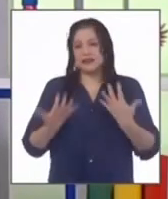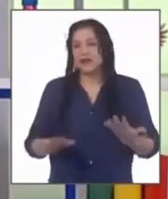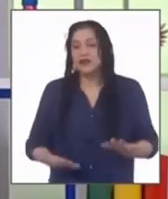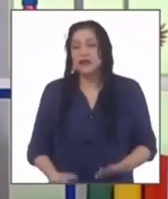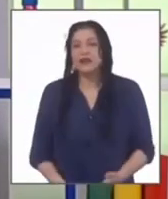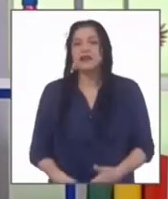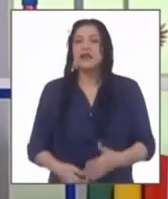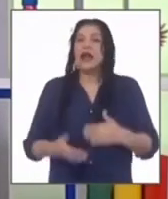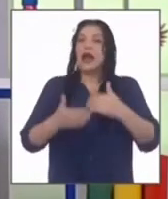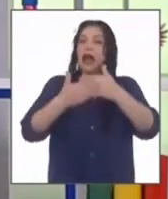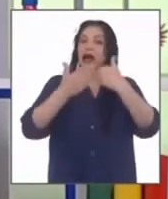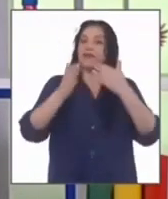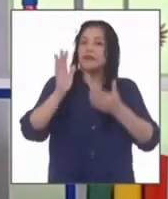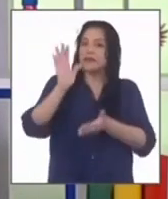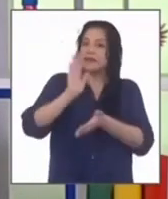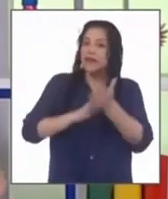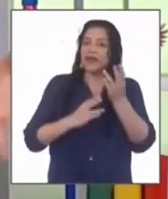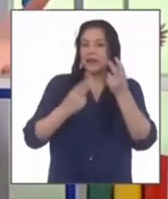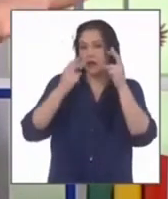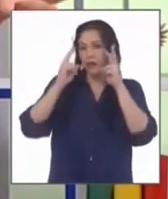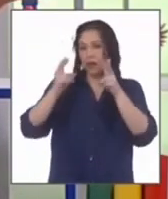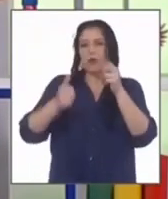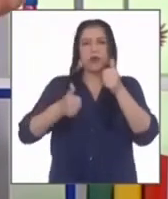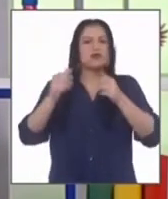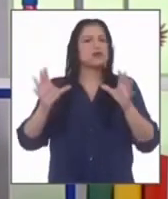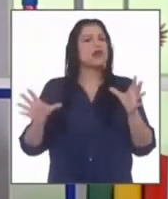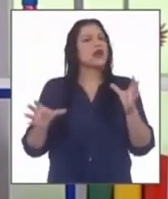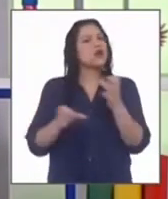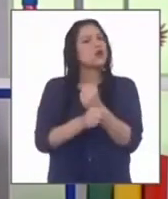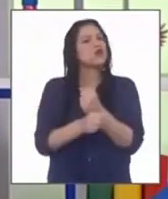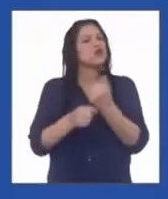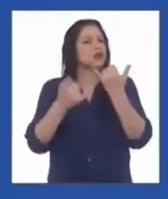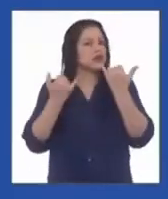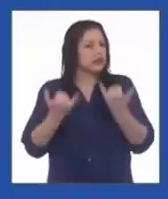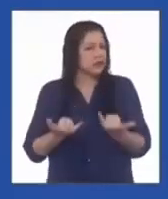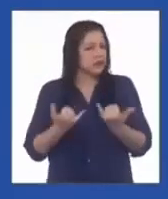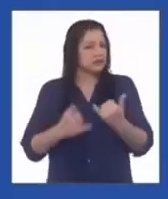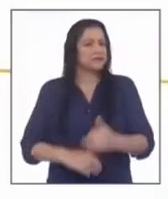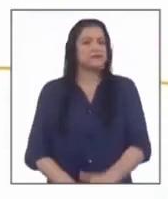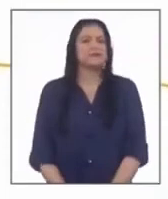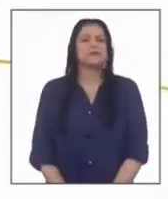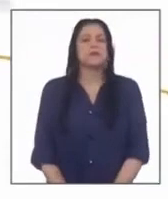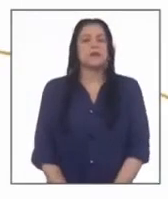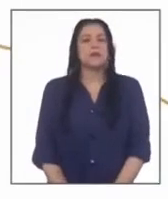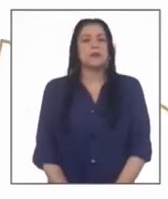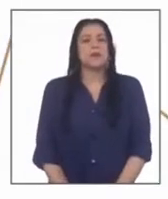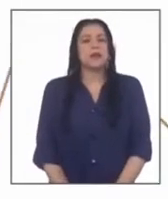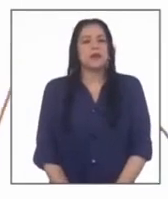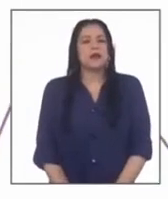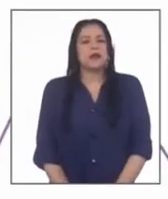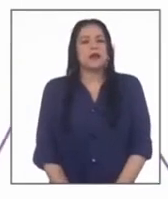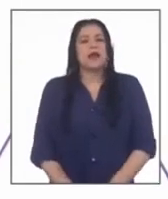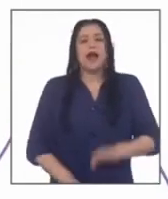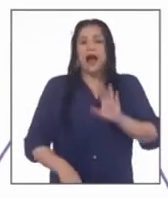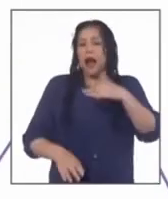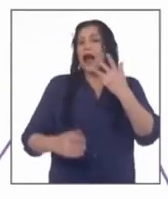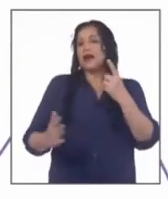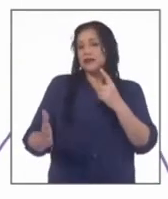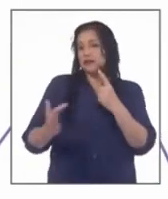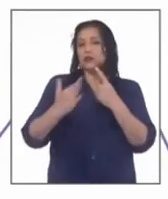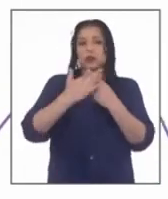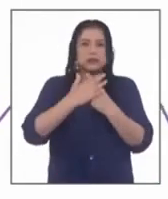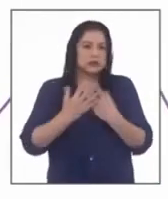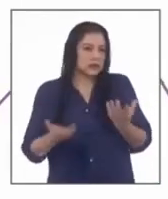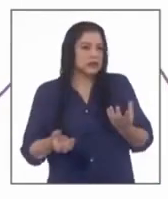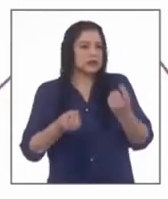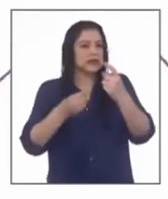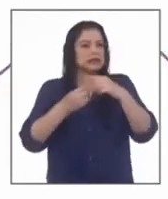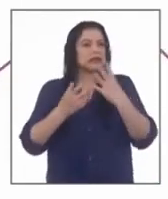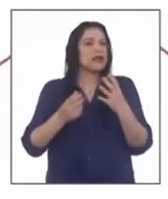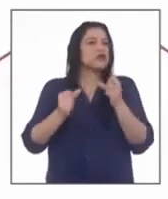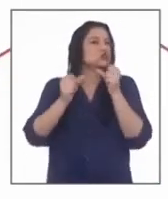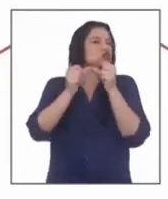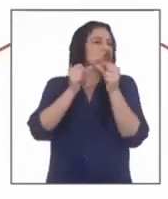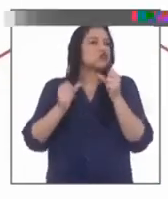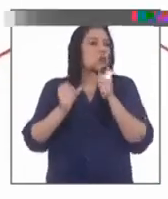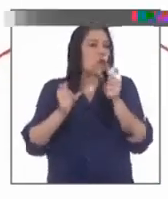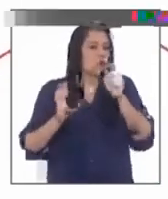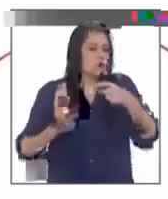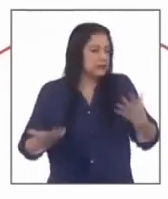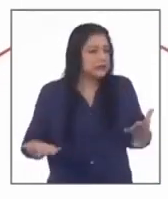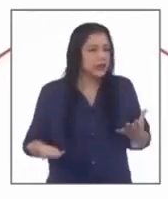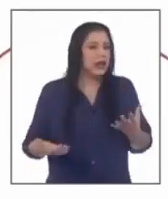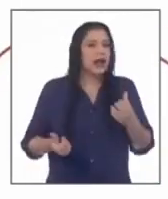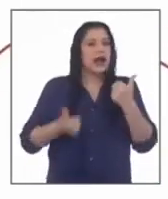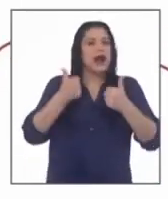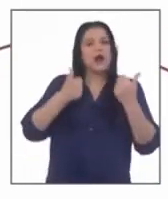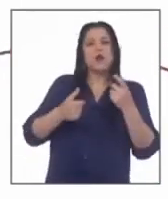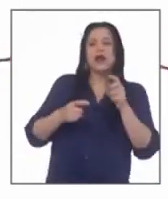programa. Antes de irnos, veamos las conclusiones del día de hoy. Existen situaciones que abarcan un rango numérico, las